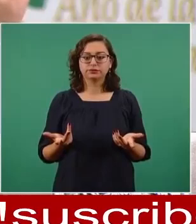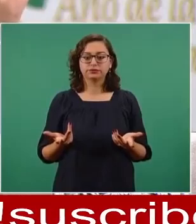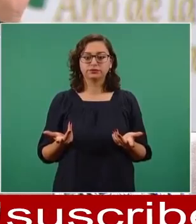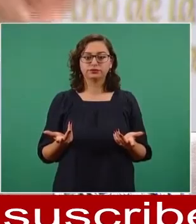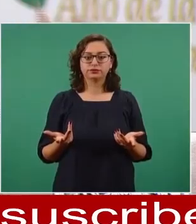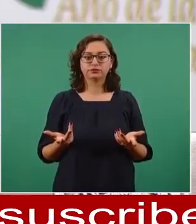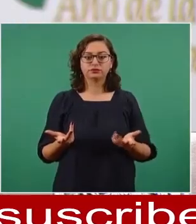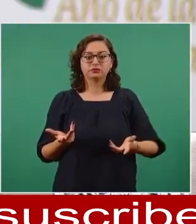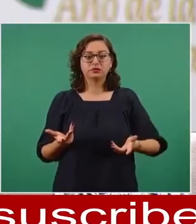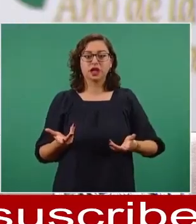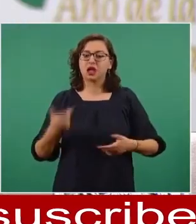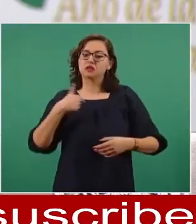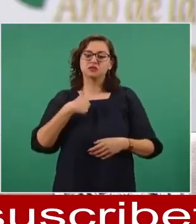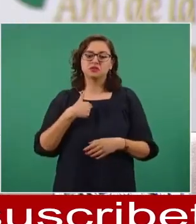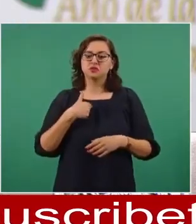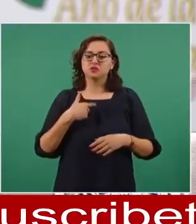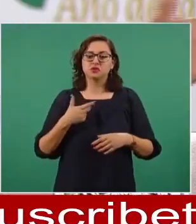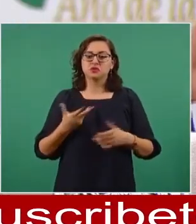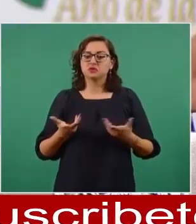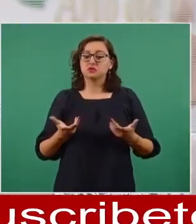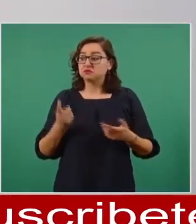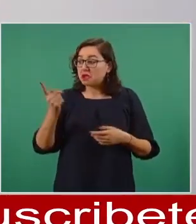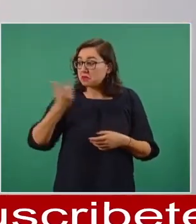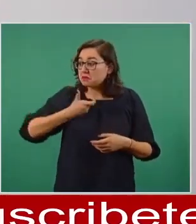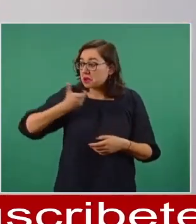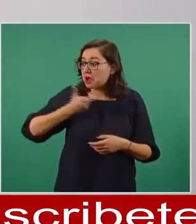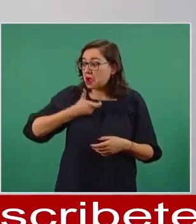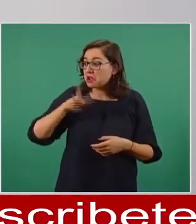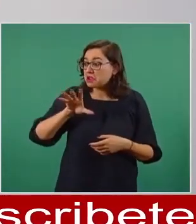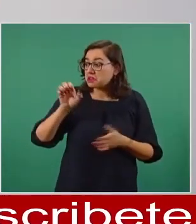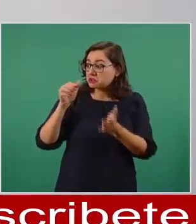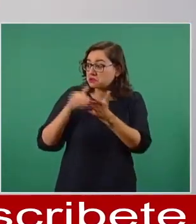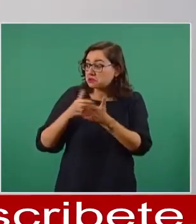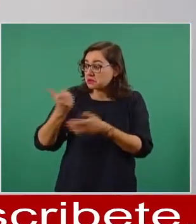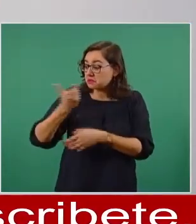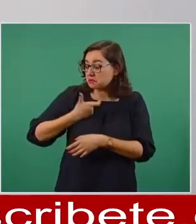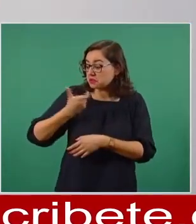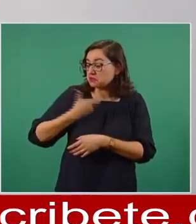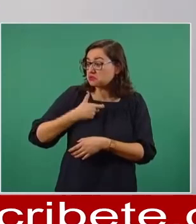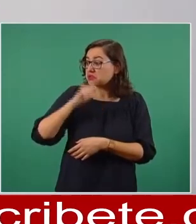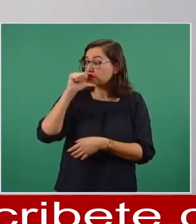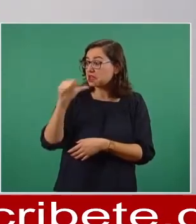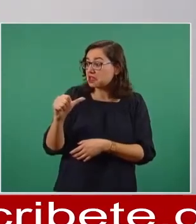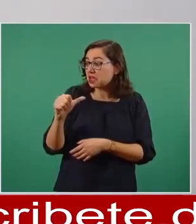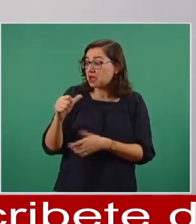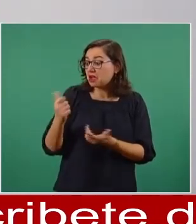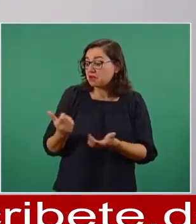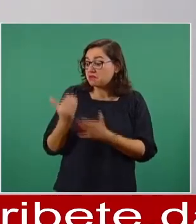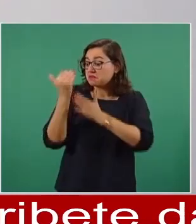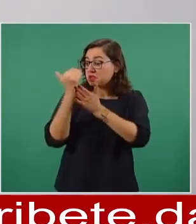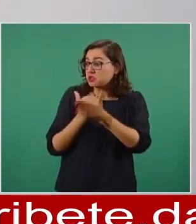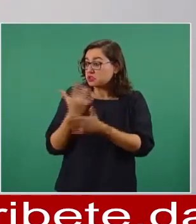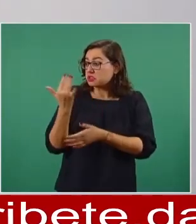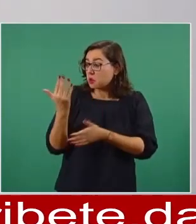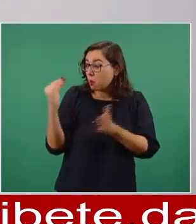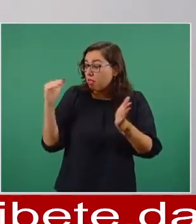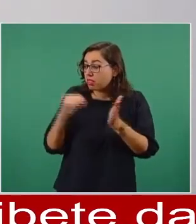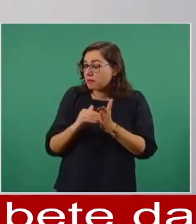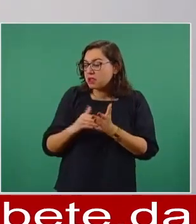me voy, ya no me vas a pagar 500 mil, me estás ofreciendo 50, ya me voy.